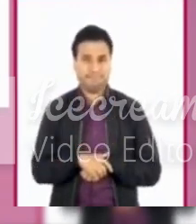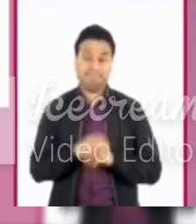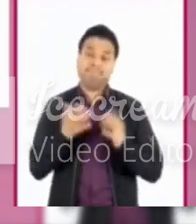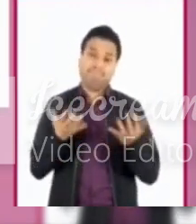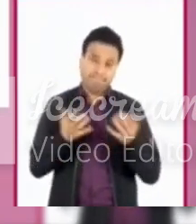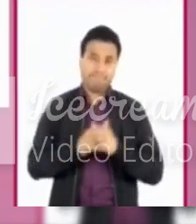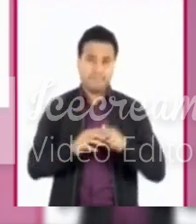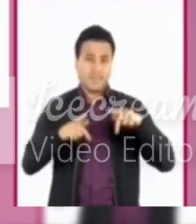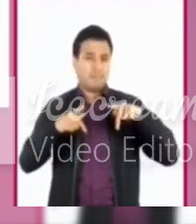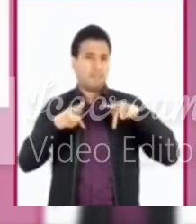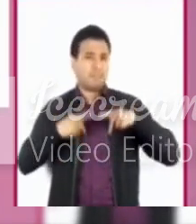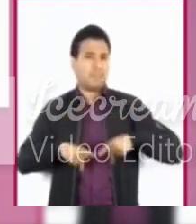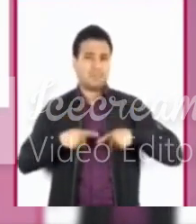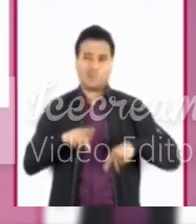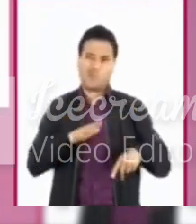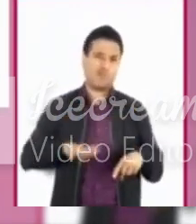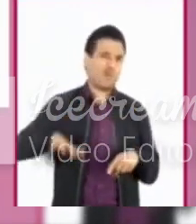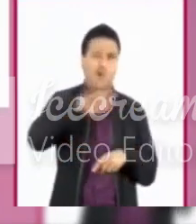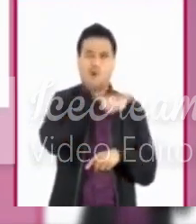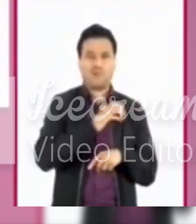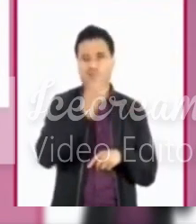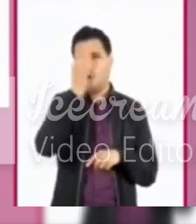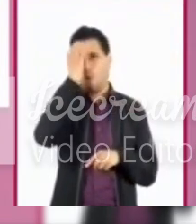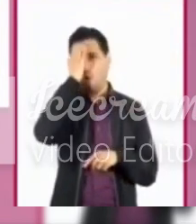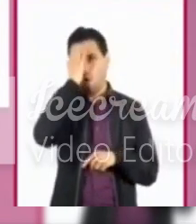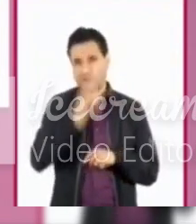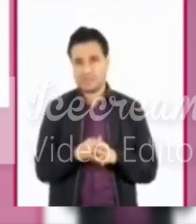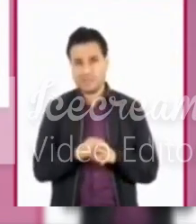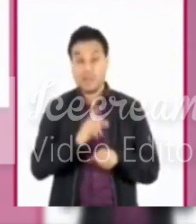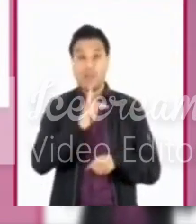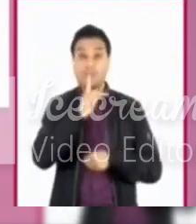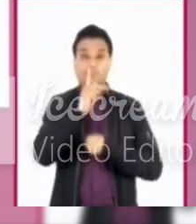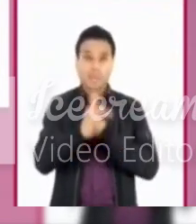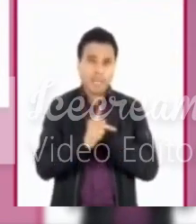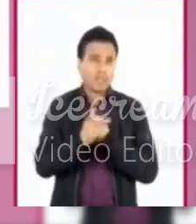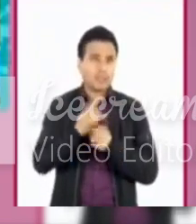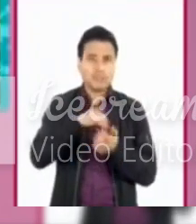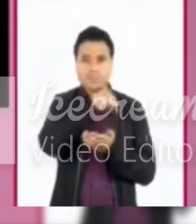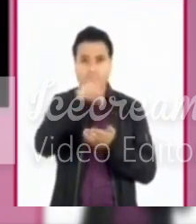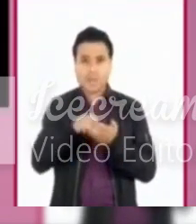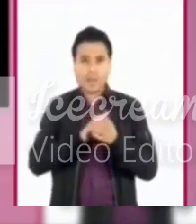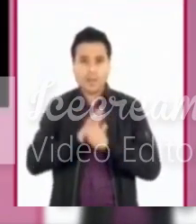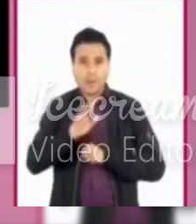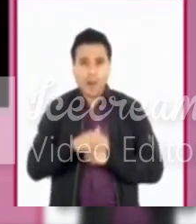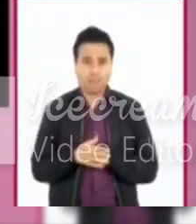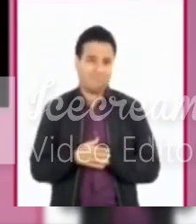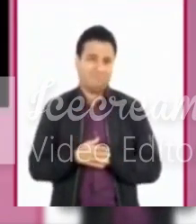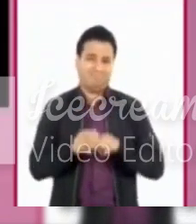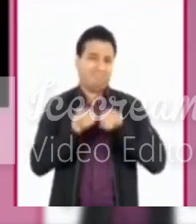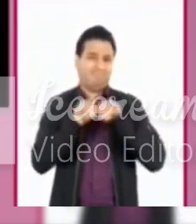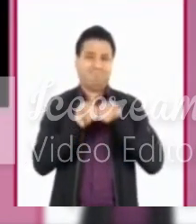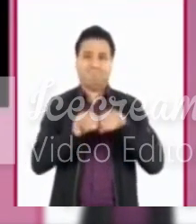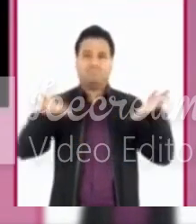conocida de manera masiva, la cual traspasa fronteras geográficas y temporales.